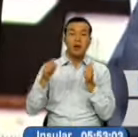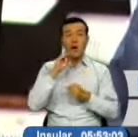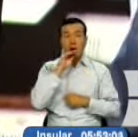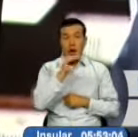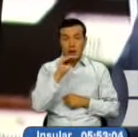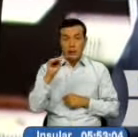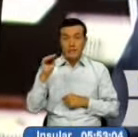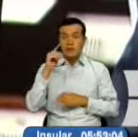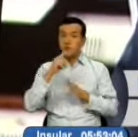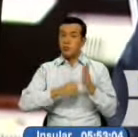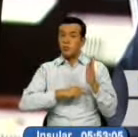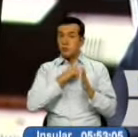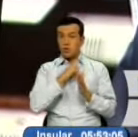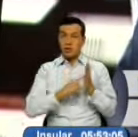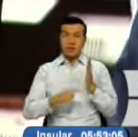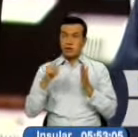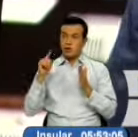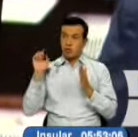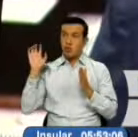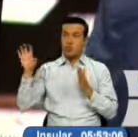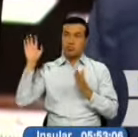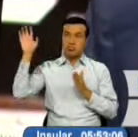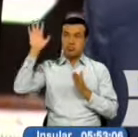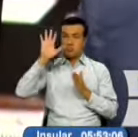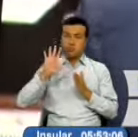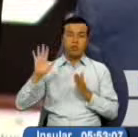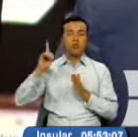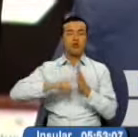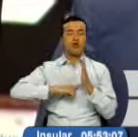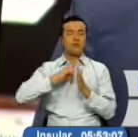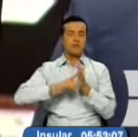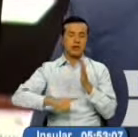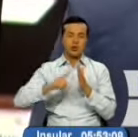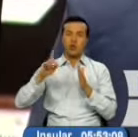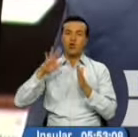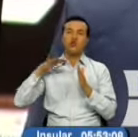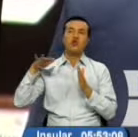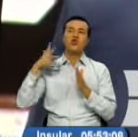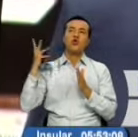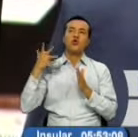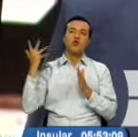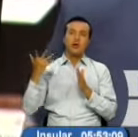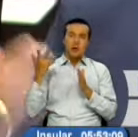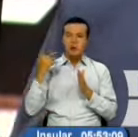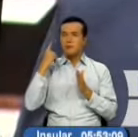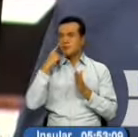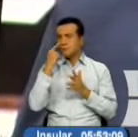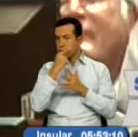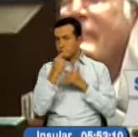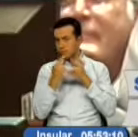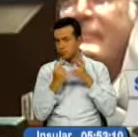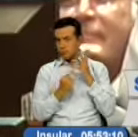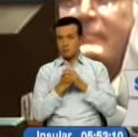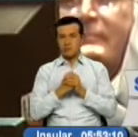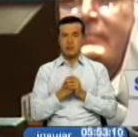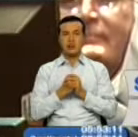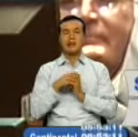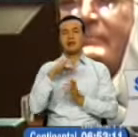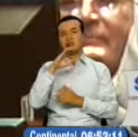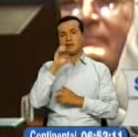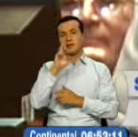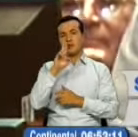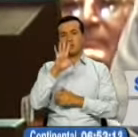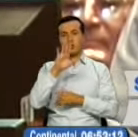determinar qué jurisdicciones son considerados paraísos fiscales y bajo qué criterios. César Humajinga, de las